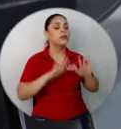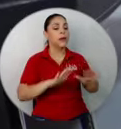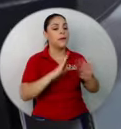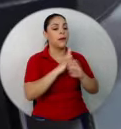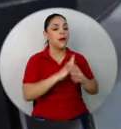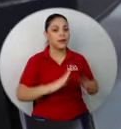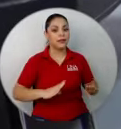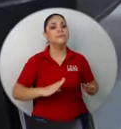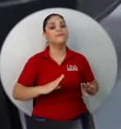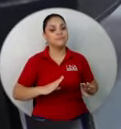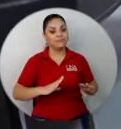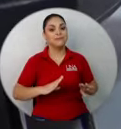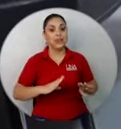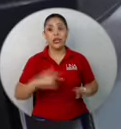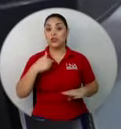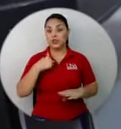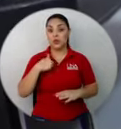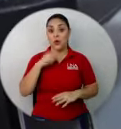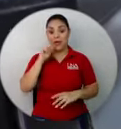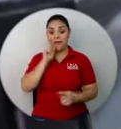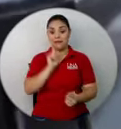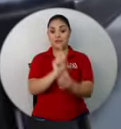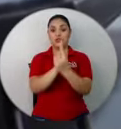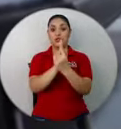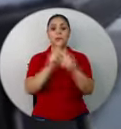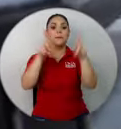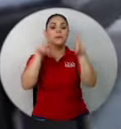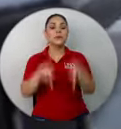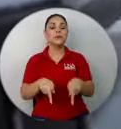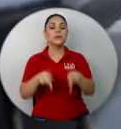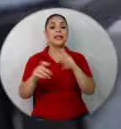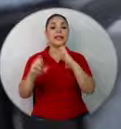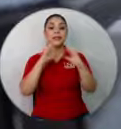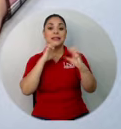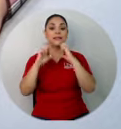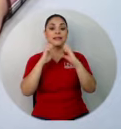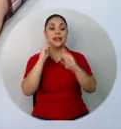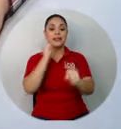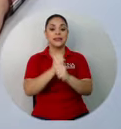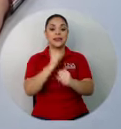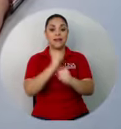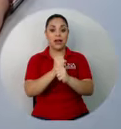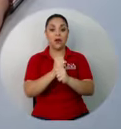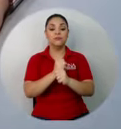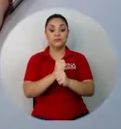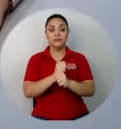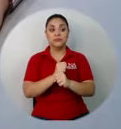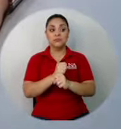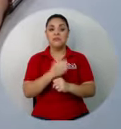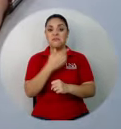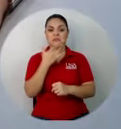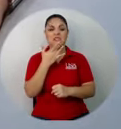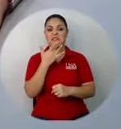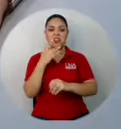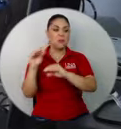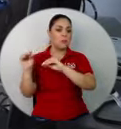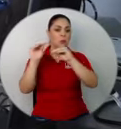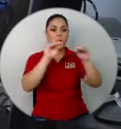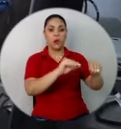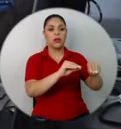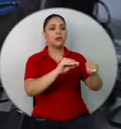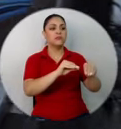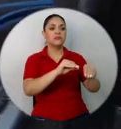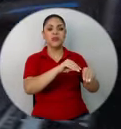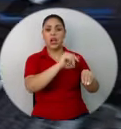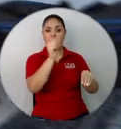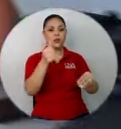en entrevistas de trabajo he tenido la oportunidad de personas que inclusive hasta se vienen a una empresa más